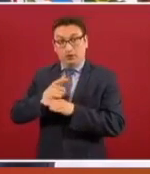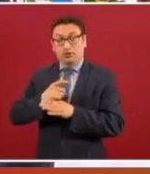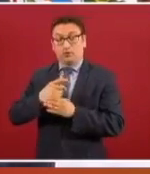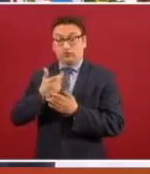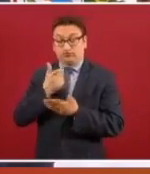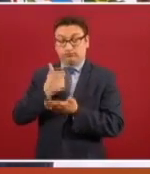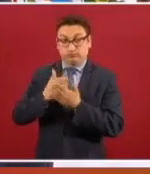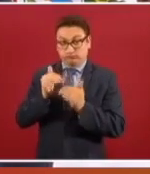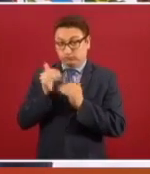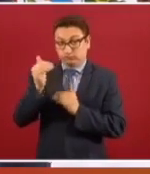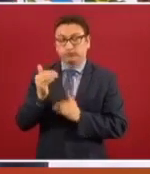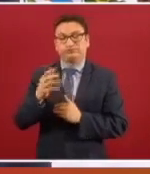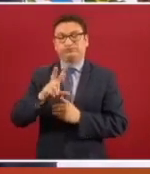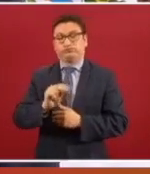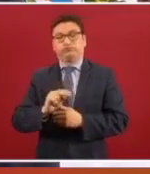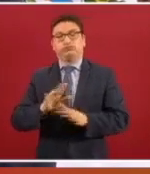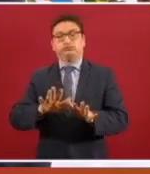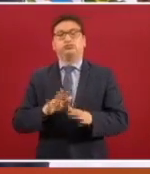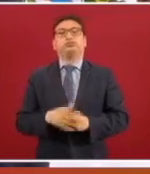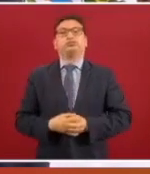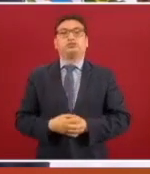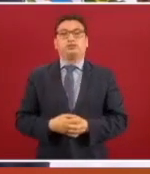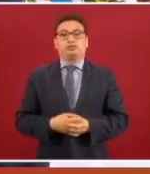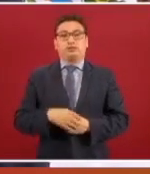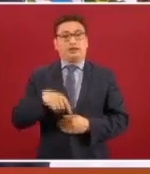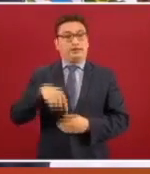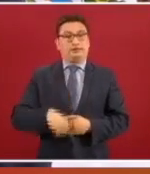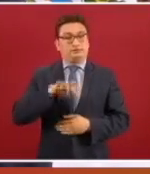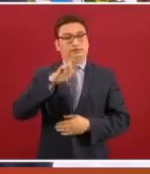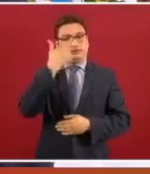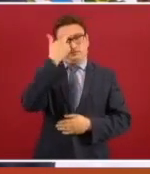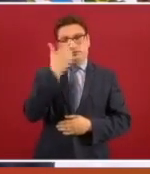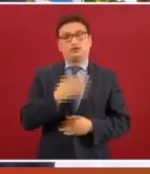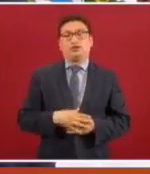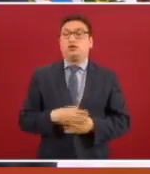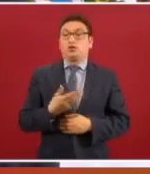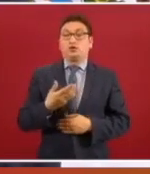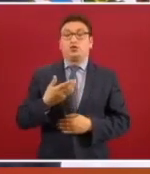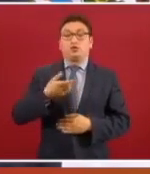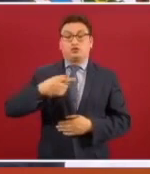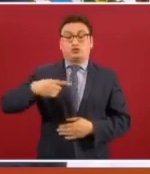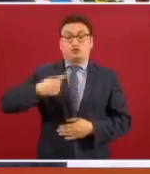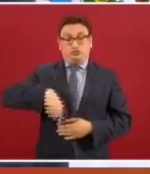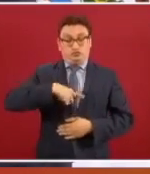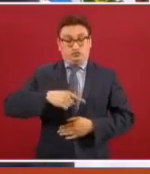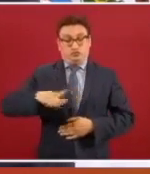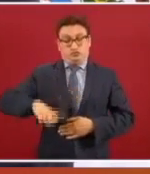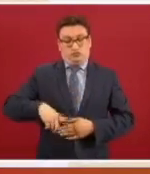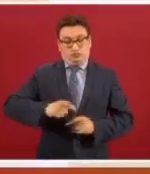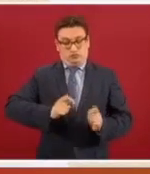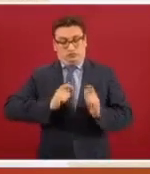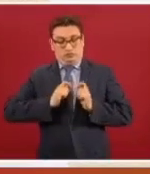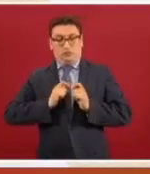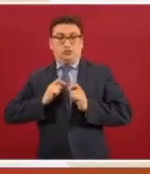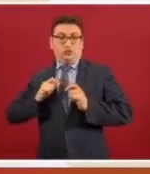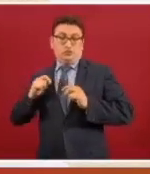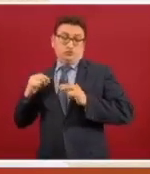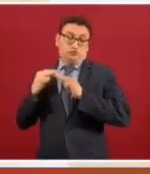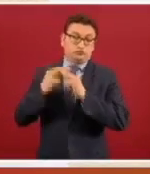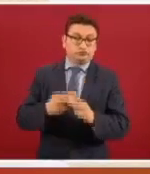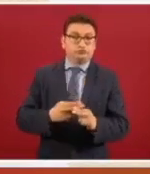Aquí recuerdo que en el tiempo que llevamos en el gobierno no hemos